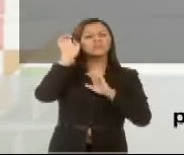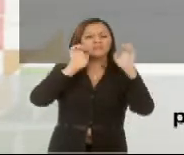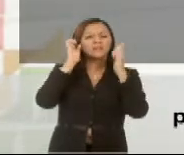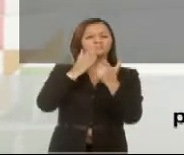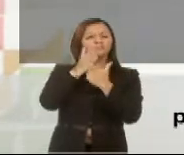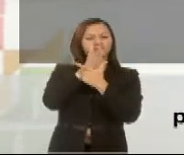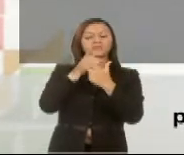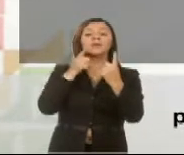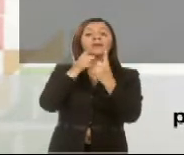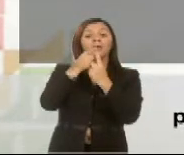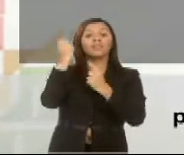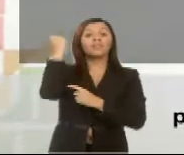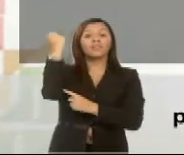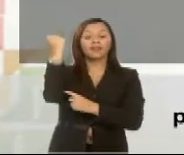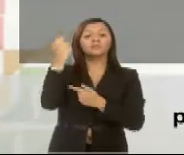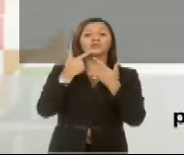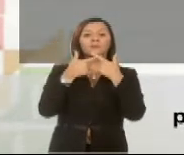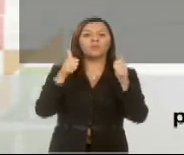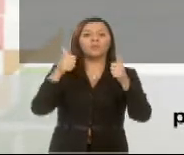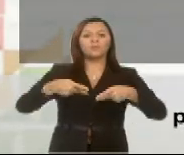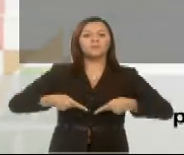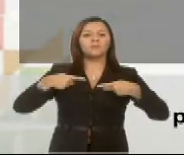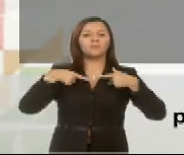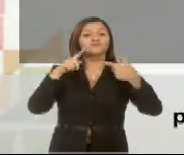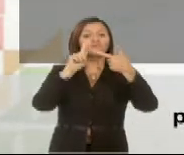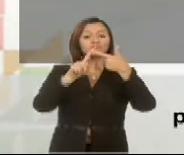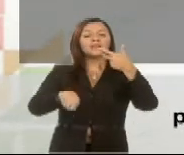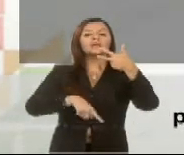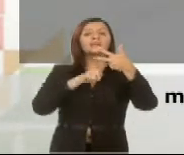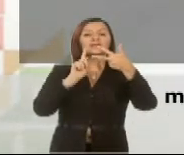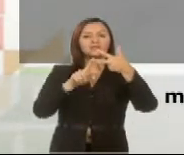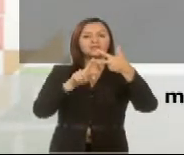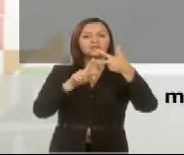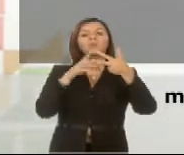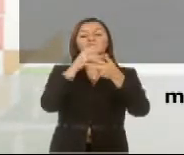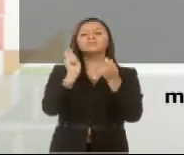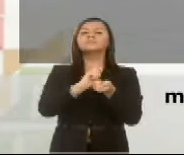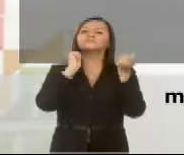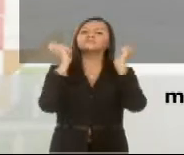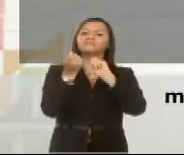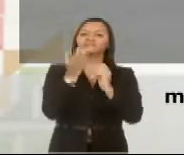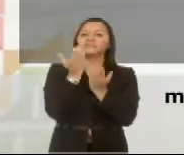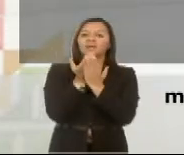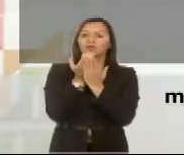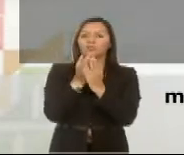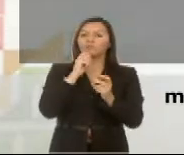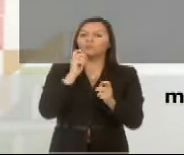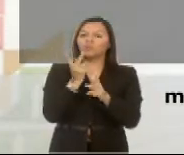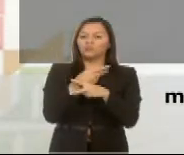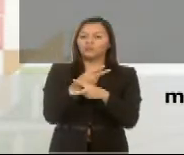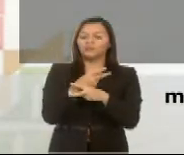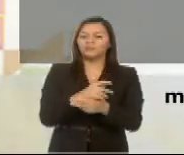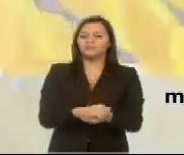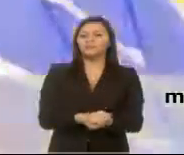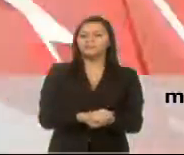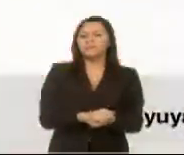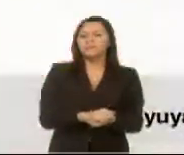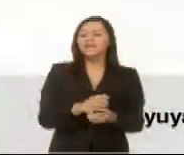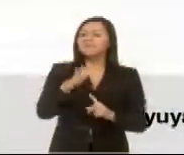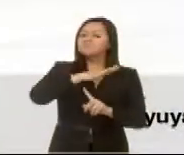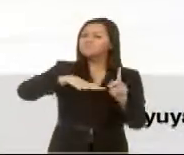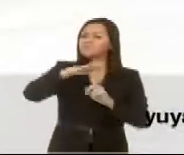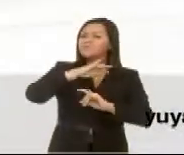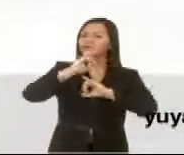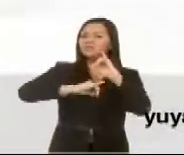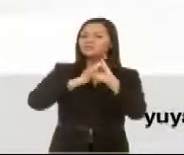lineamientos estratégicos, derechos y libertades para el buen vivir determinados en la Constitución y la transformación económica y productiva.